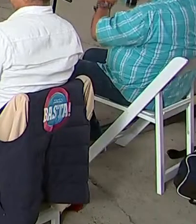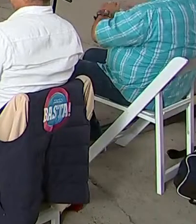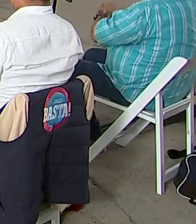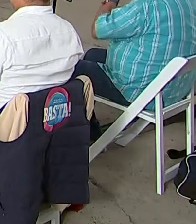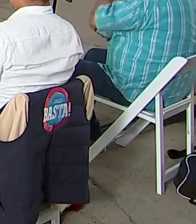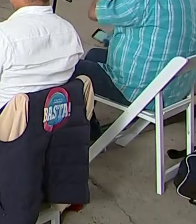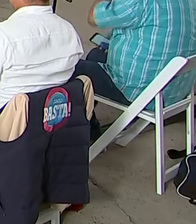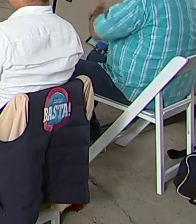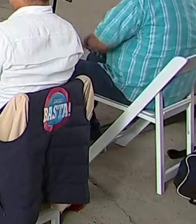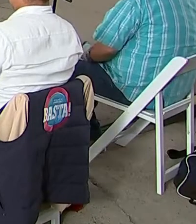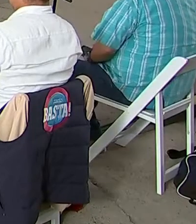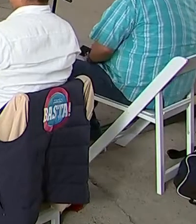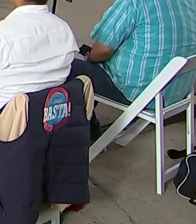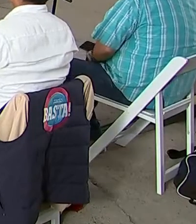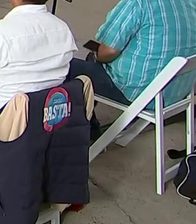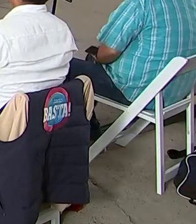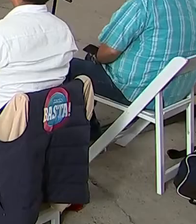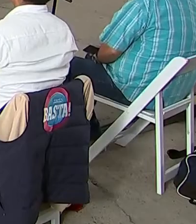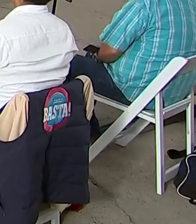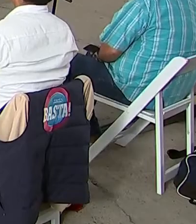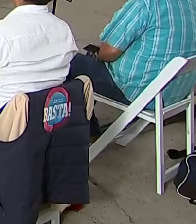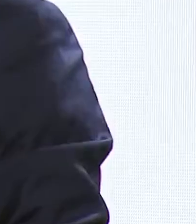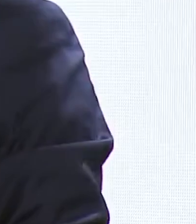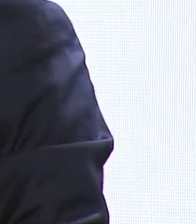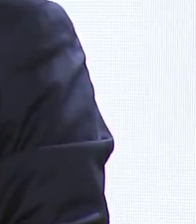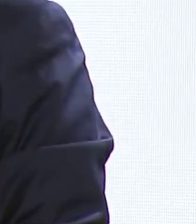por no condonar impuestos.